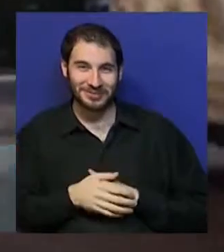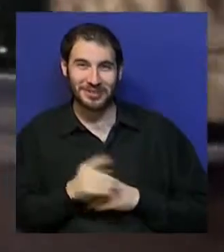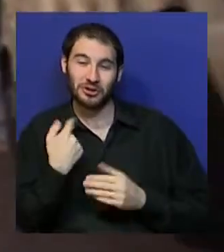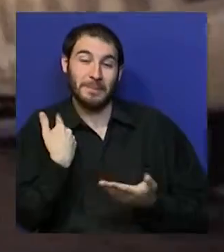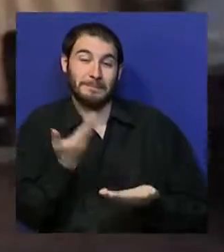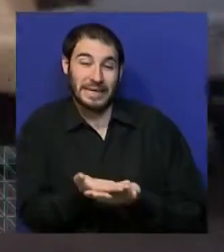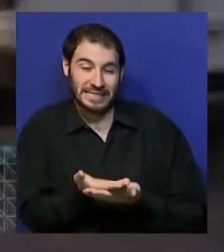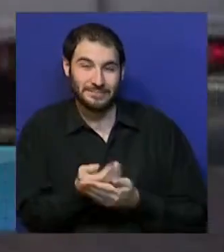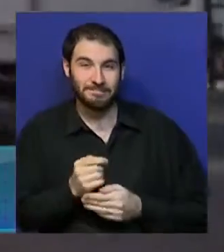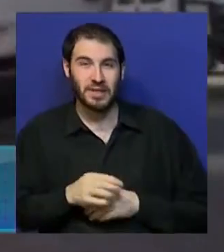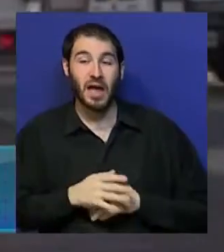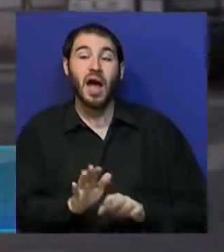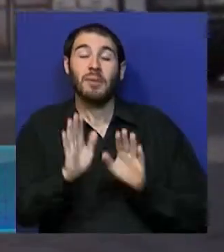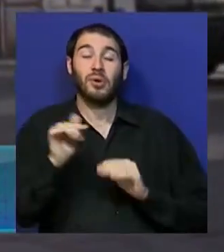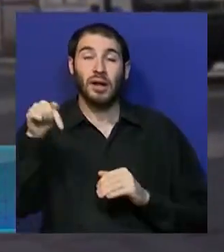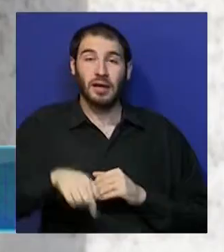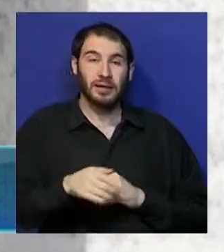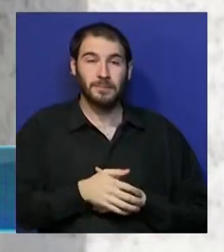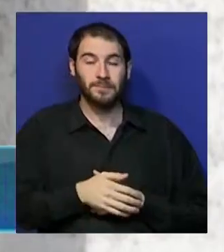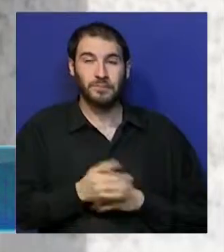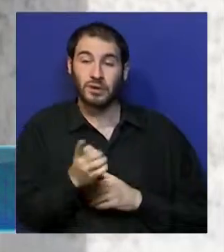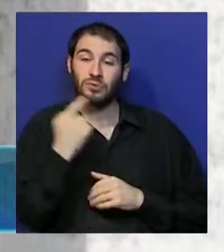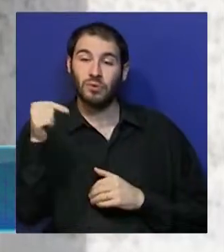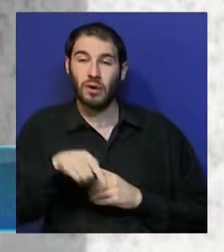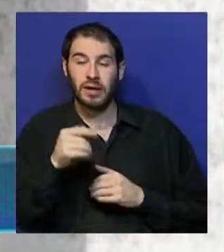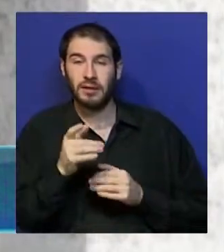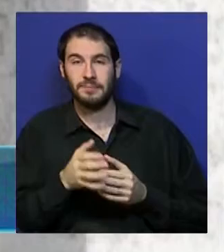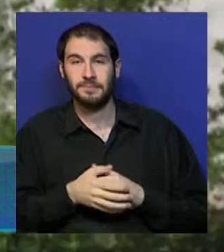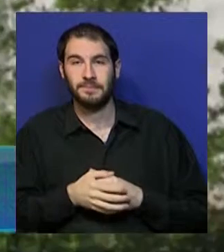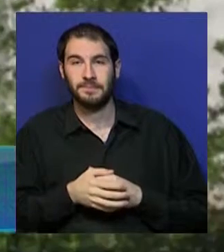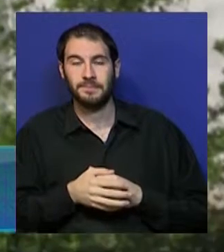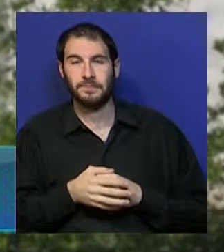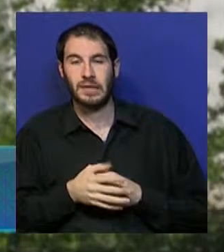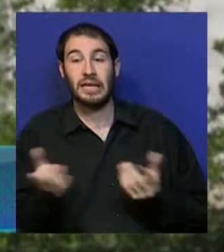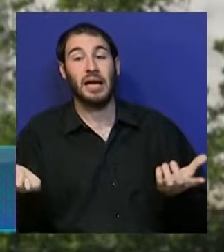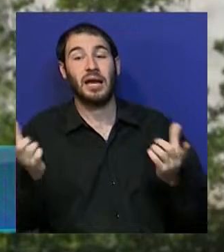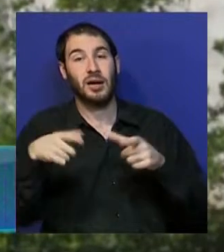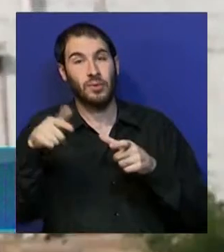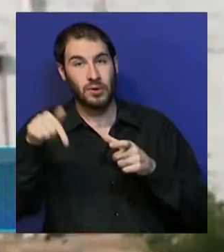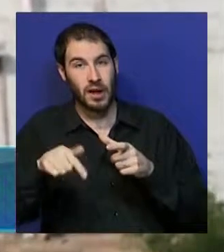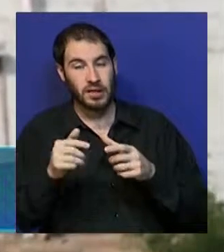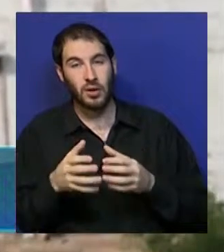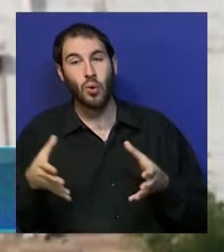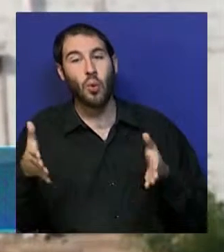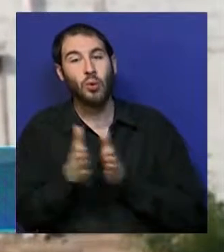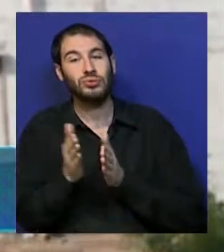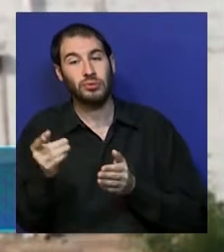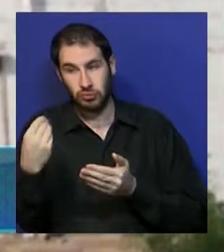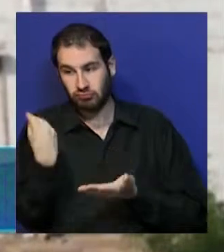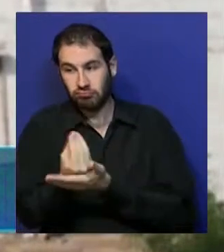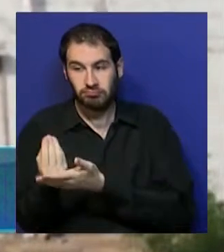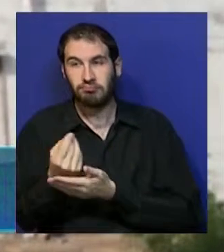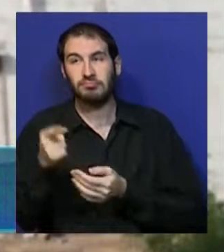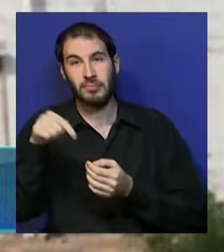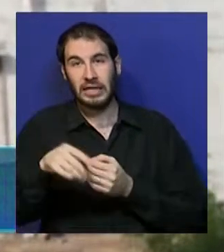pedimos la posibilidad de que hubiera una reunión con la presencia